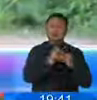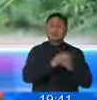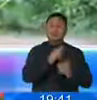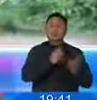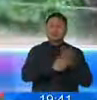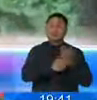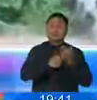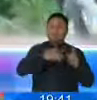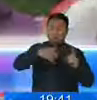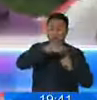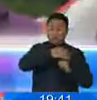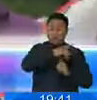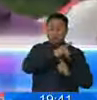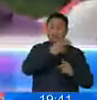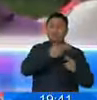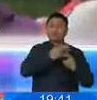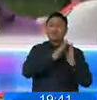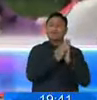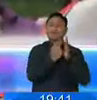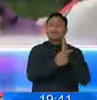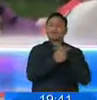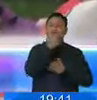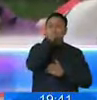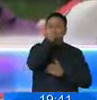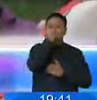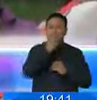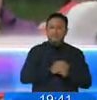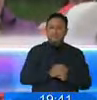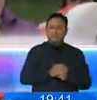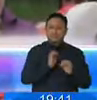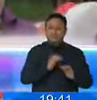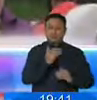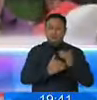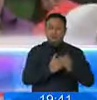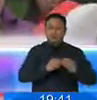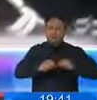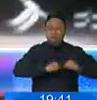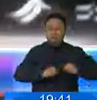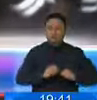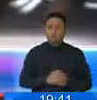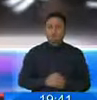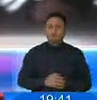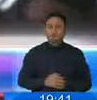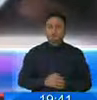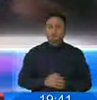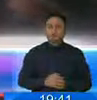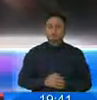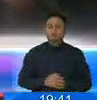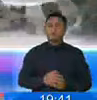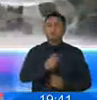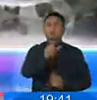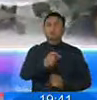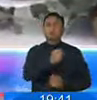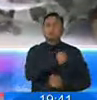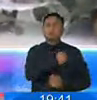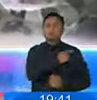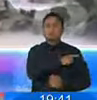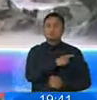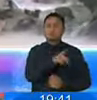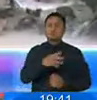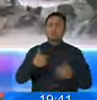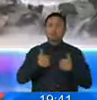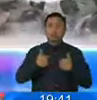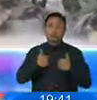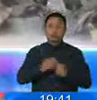Ministerio del Ambiente. En base a eso pues se realizarán los trámites legales pertinentes. A decir del propietario, con estos animales